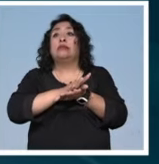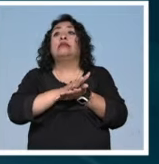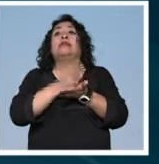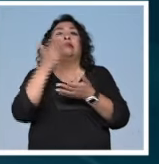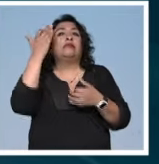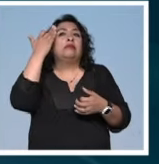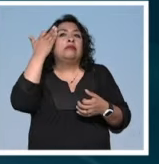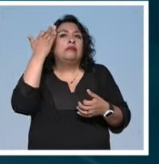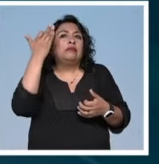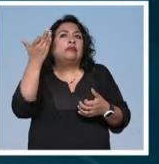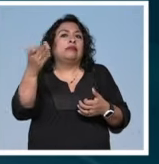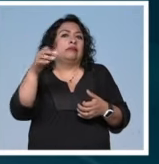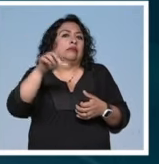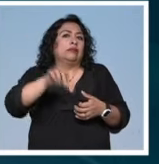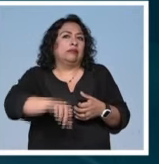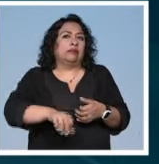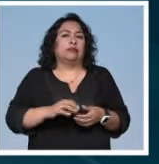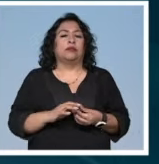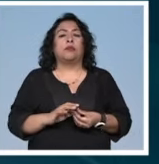del tiempo, de nuestro tiempo.